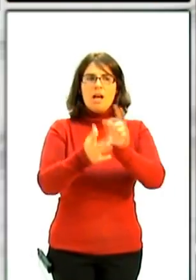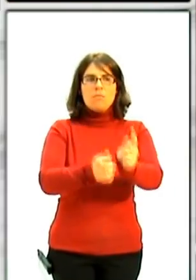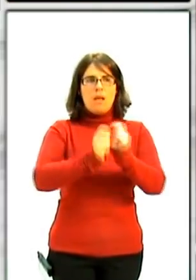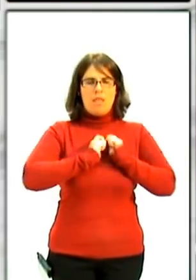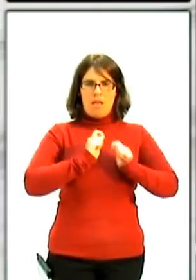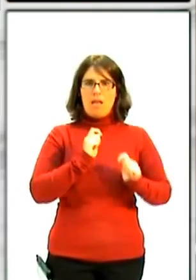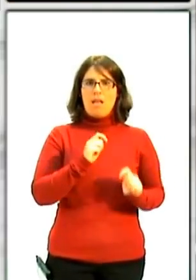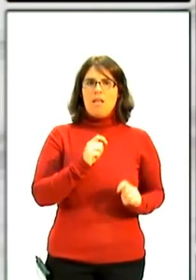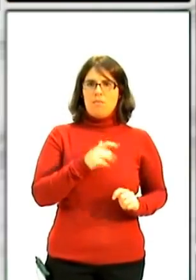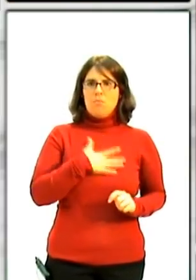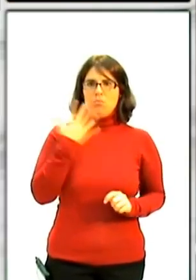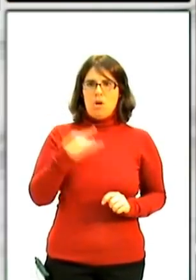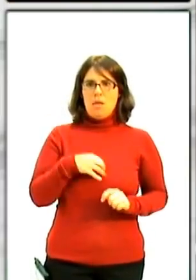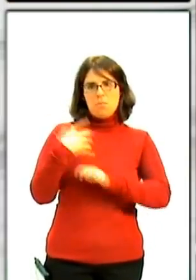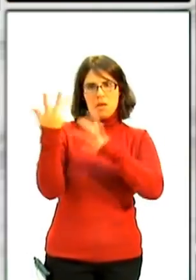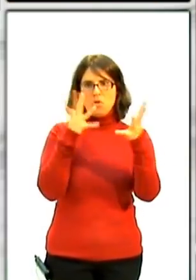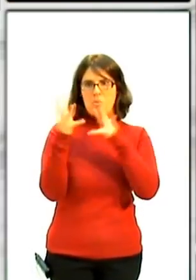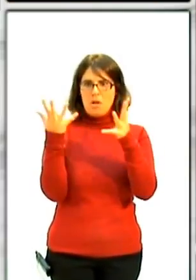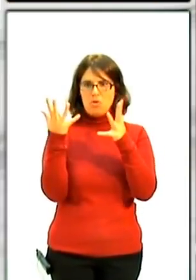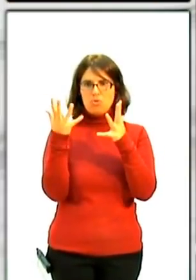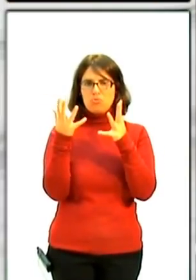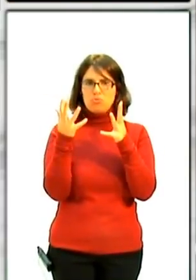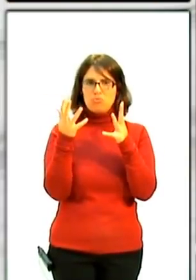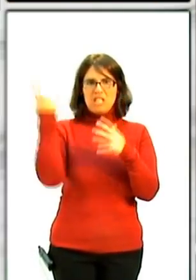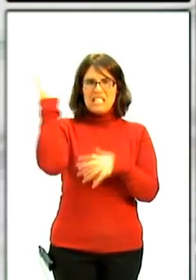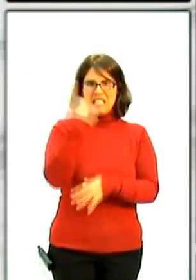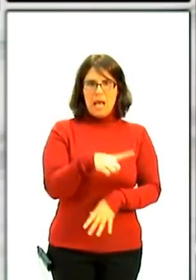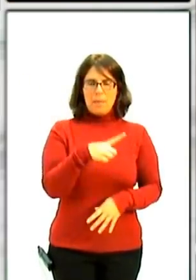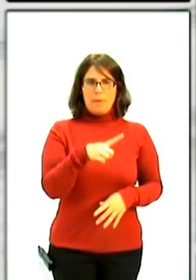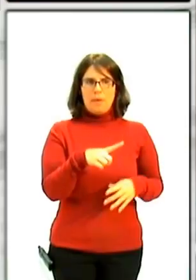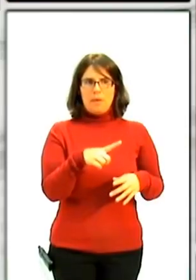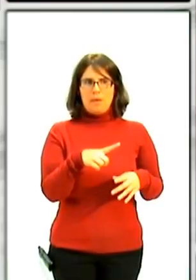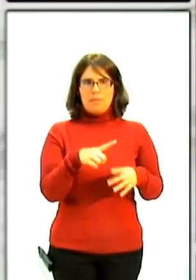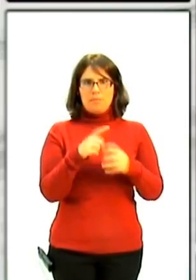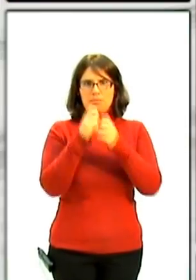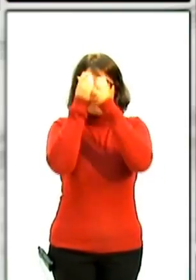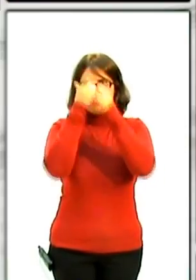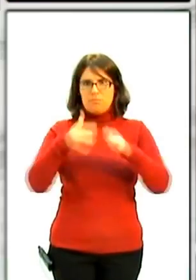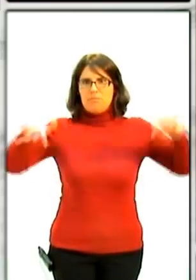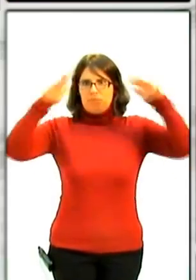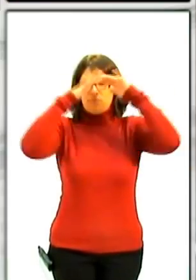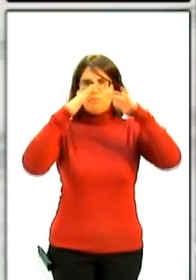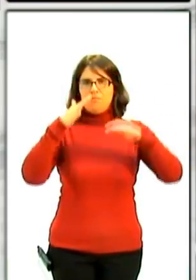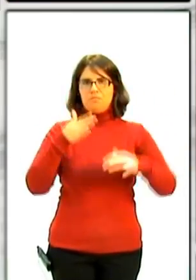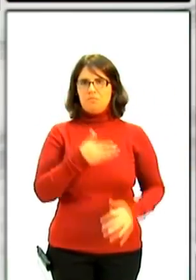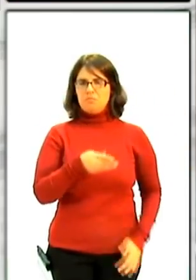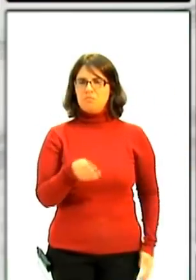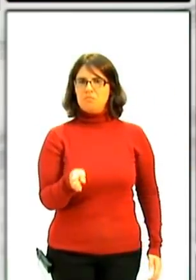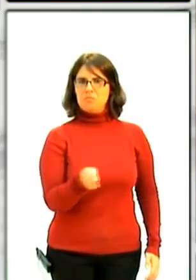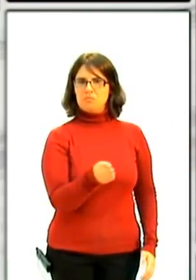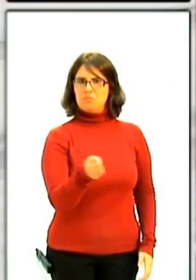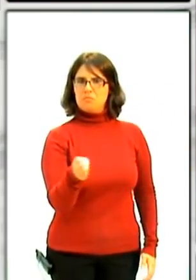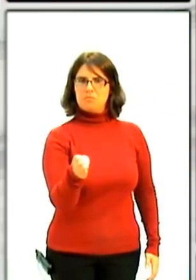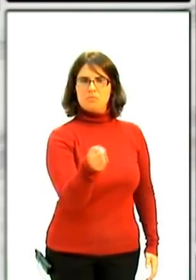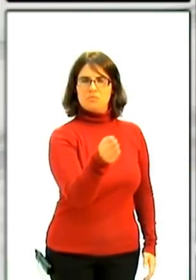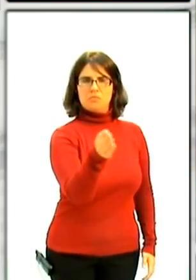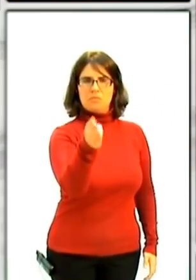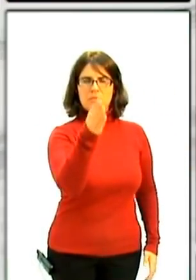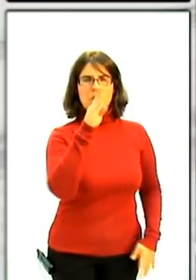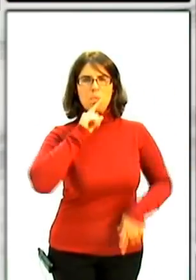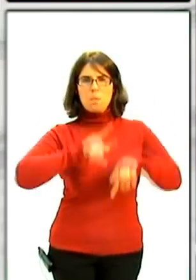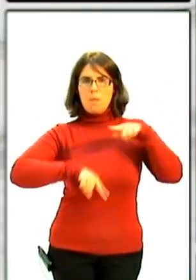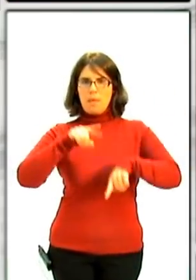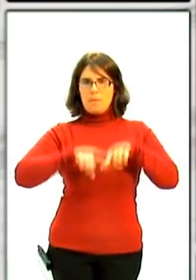ejemplo, una idea de rumbo o de mantener, por ejemplo, nuestro desplazamiento según el